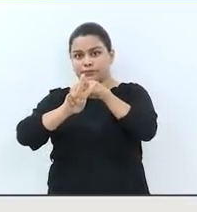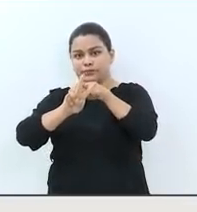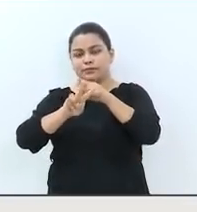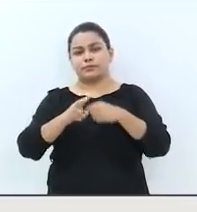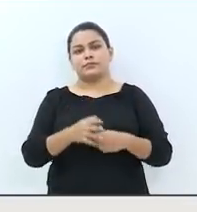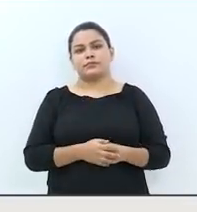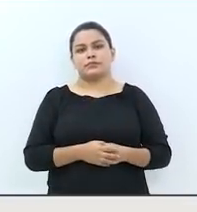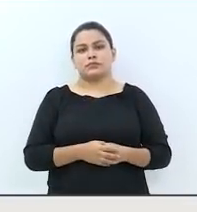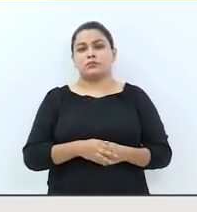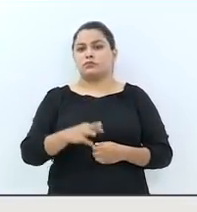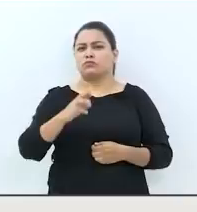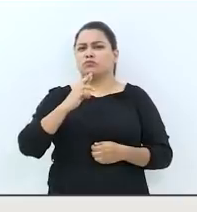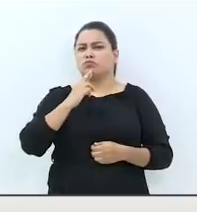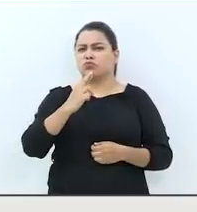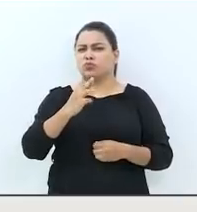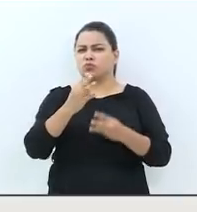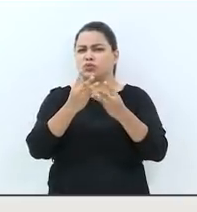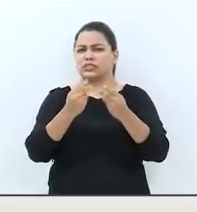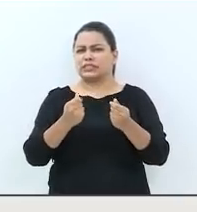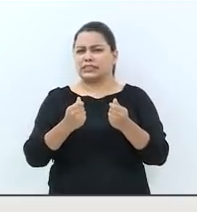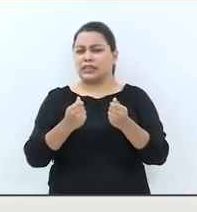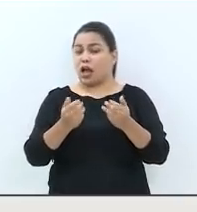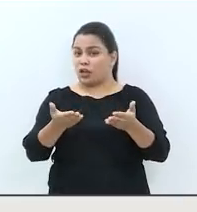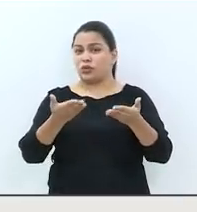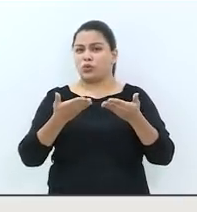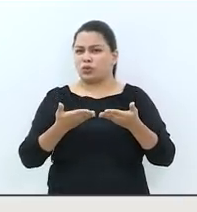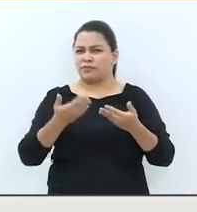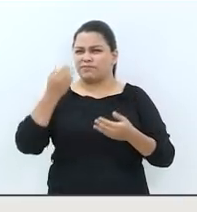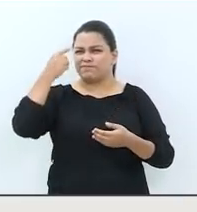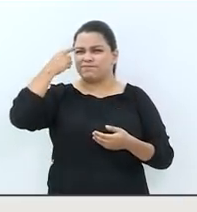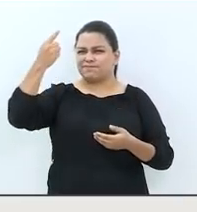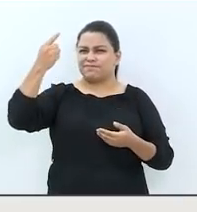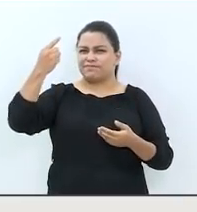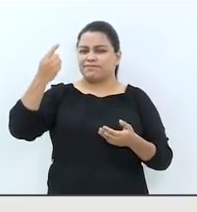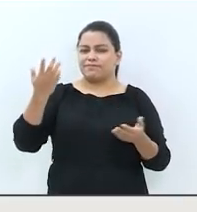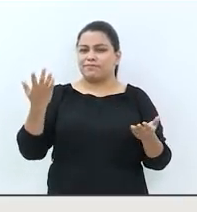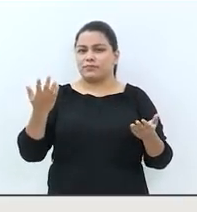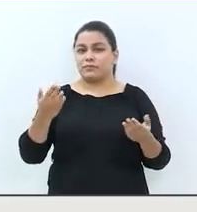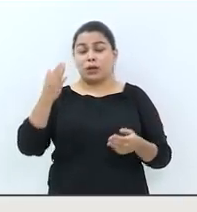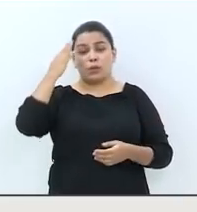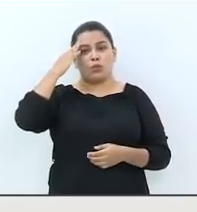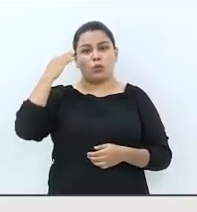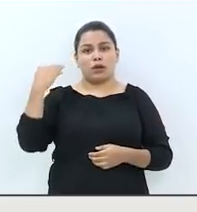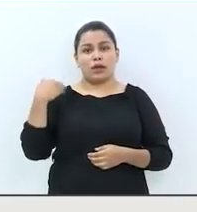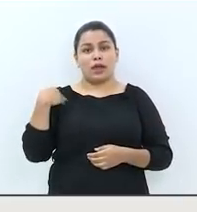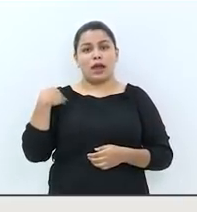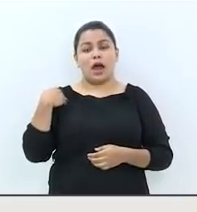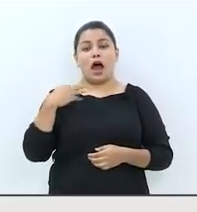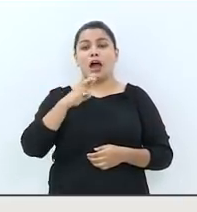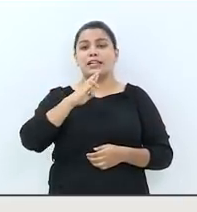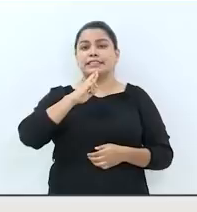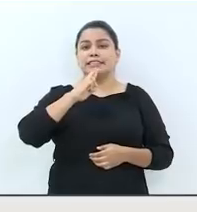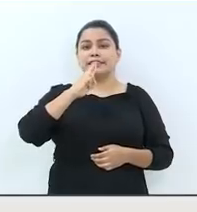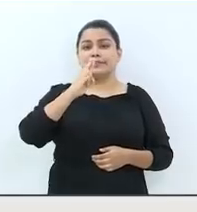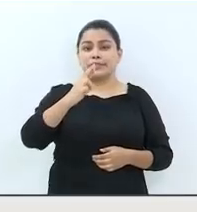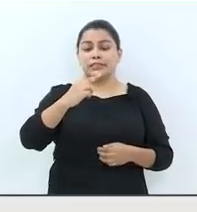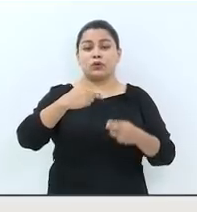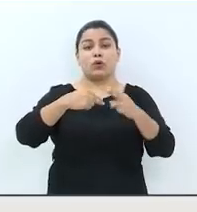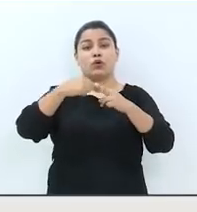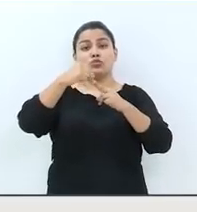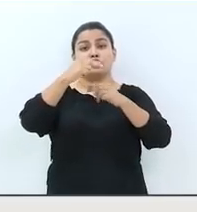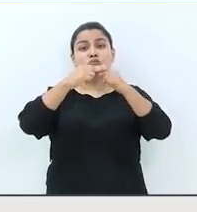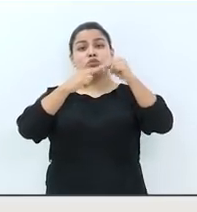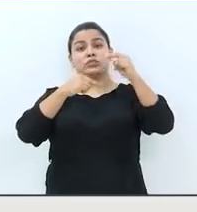algo que ver con respuesta, Elsa? ¿Será que me ayuda a complementar? Claro que sí, es la responde constructivamente. Y